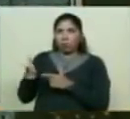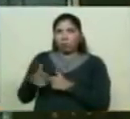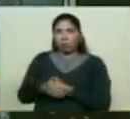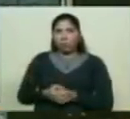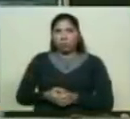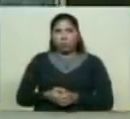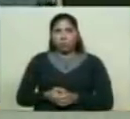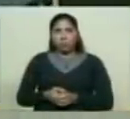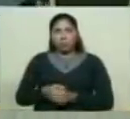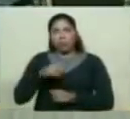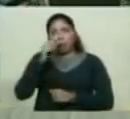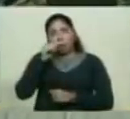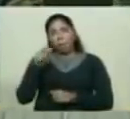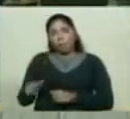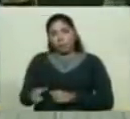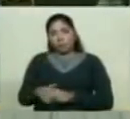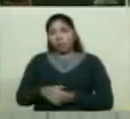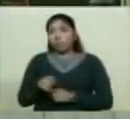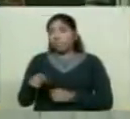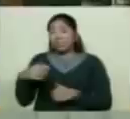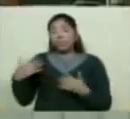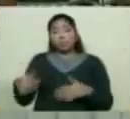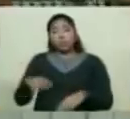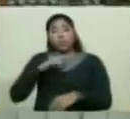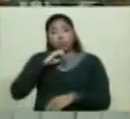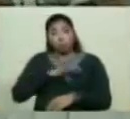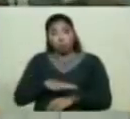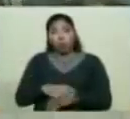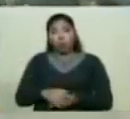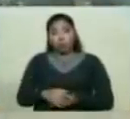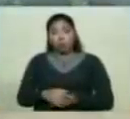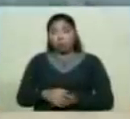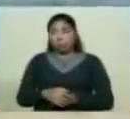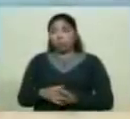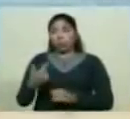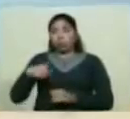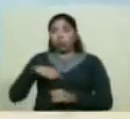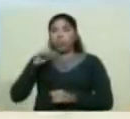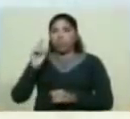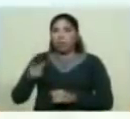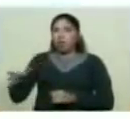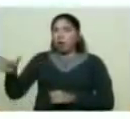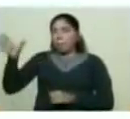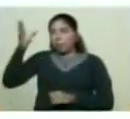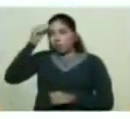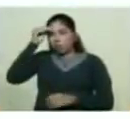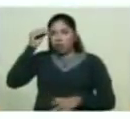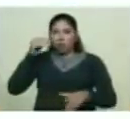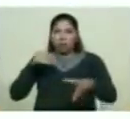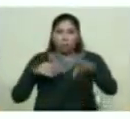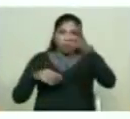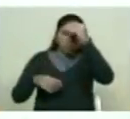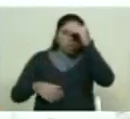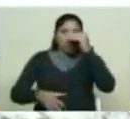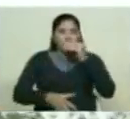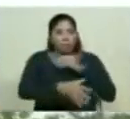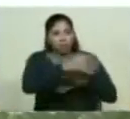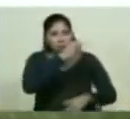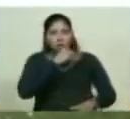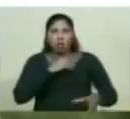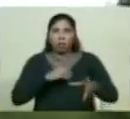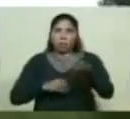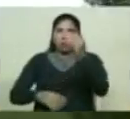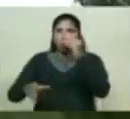de manuel piar es la historia y las lecciones que tenemos que aprender de la historia y los hombres y sus